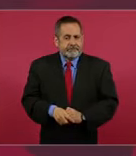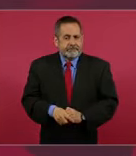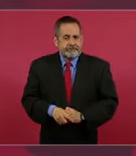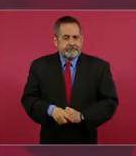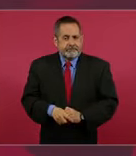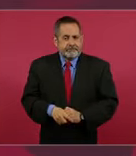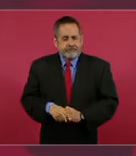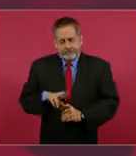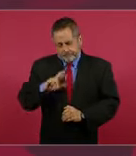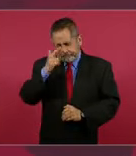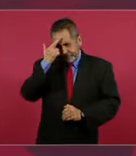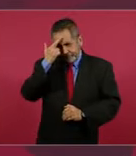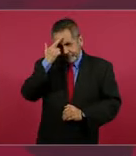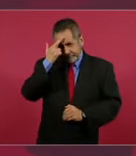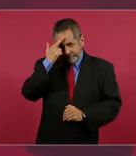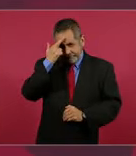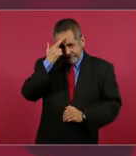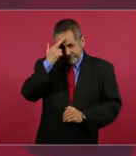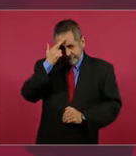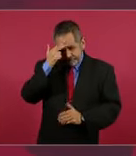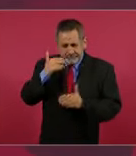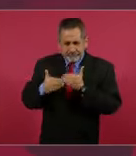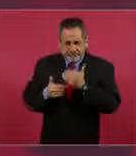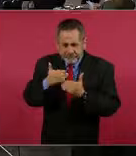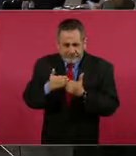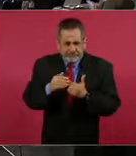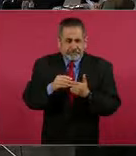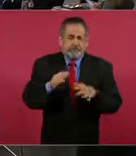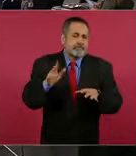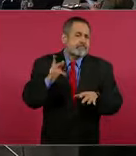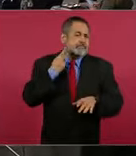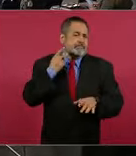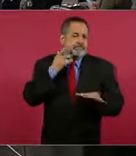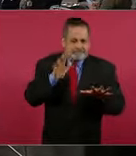de recogerse lo mejor de nuestros procesos políticos,